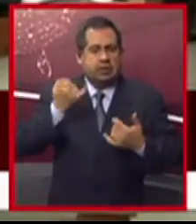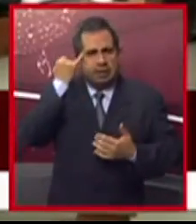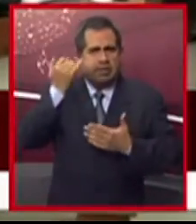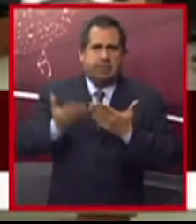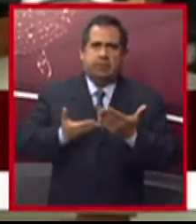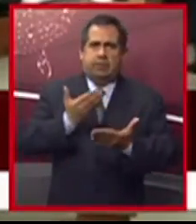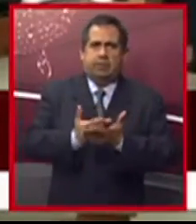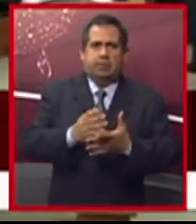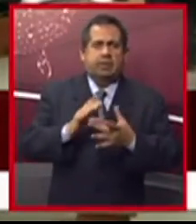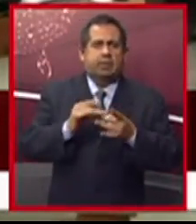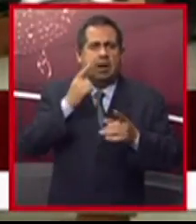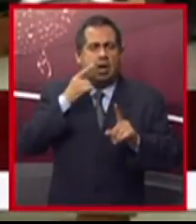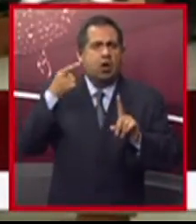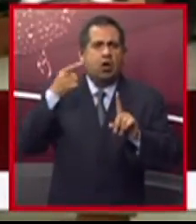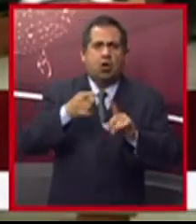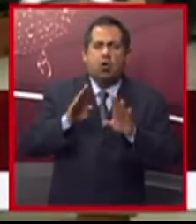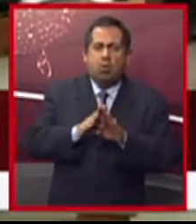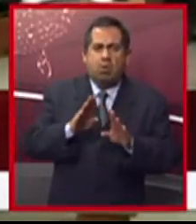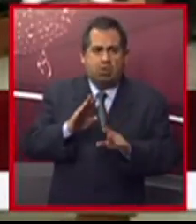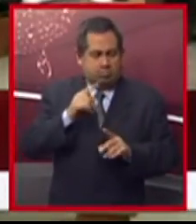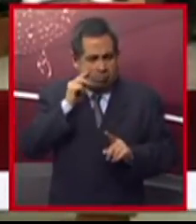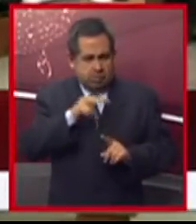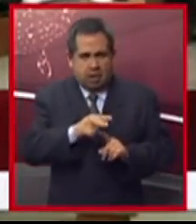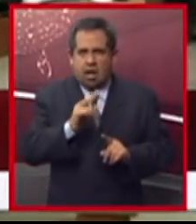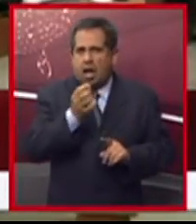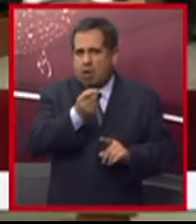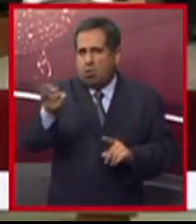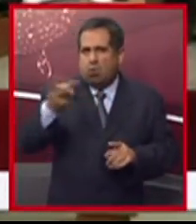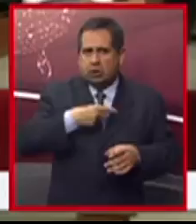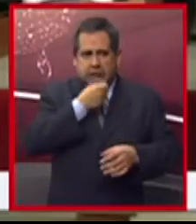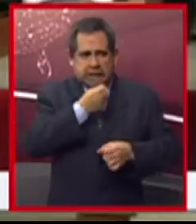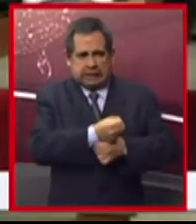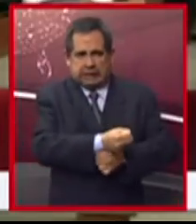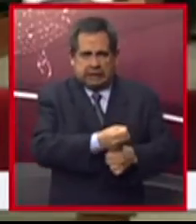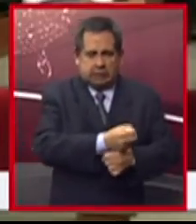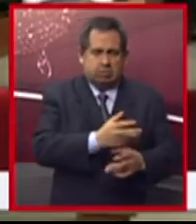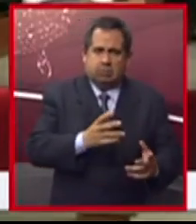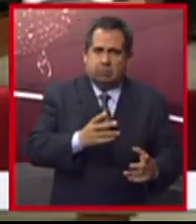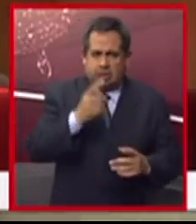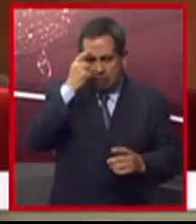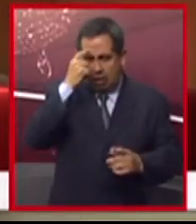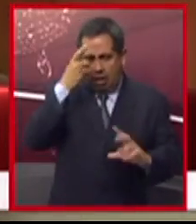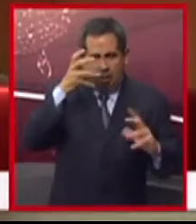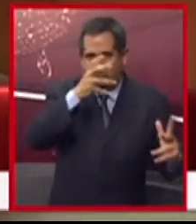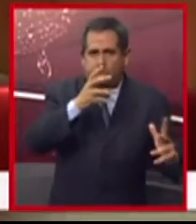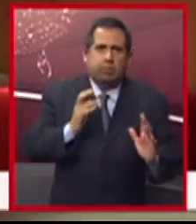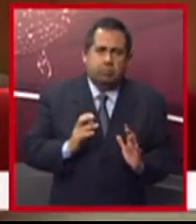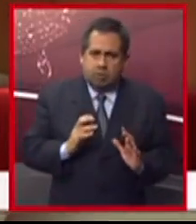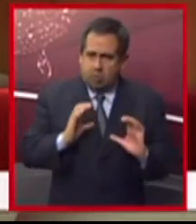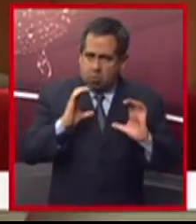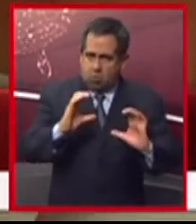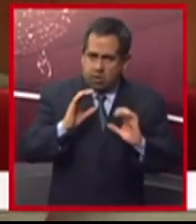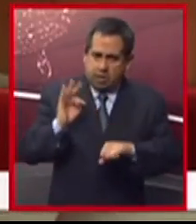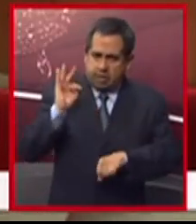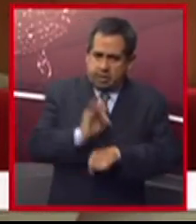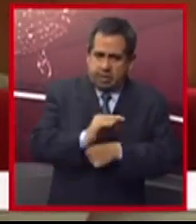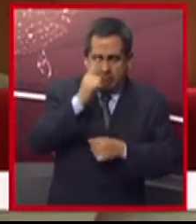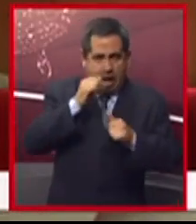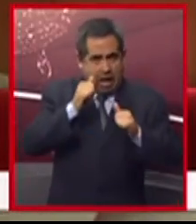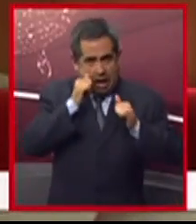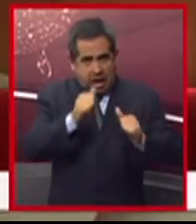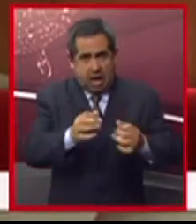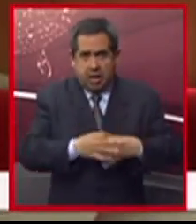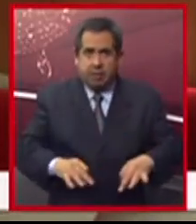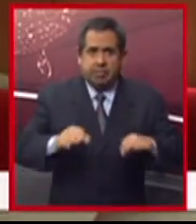y visibilizar el maltrato físico y psicoemocional que sufre este sector de la población mexicana, con el propósito de brindar atención y